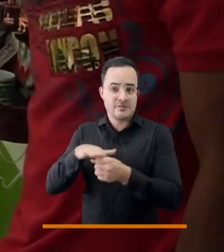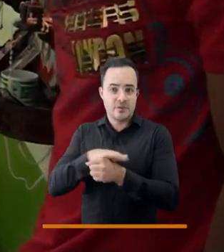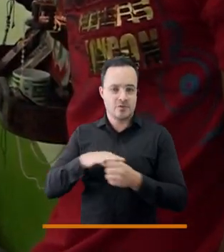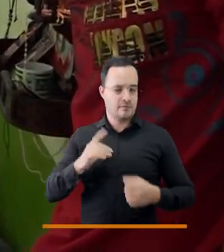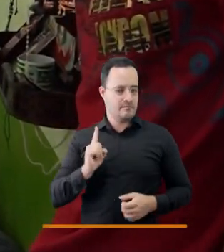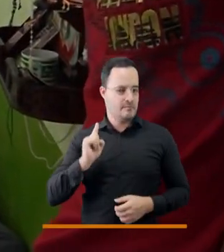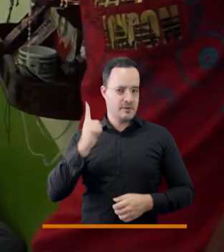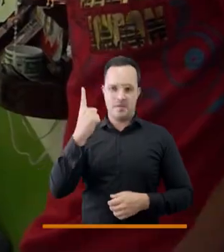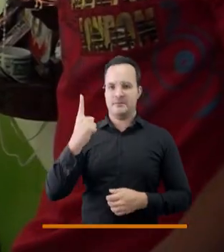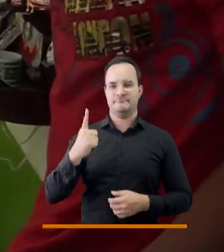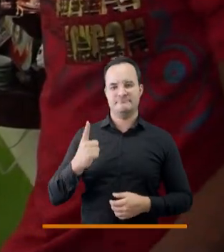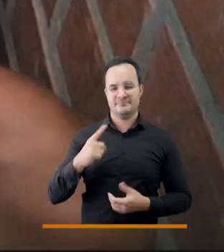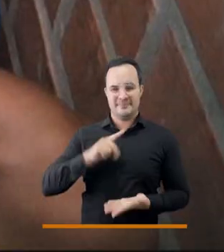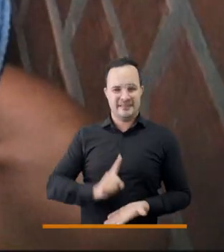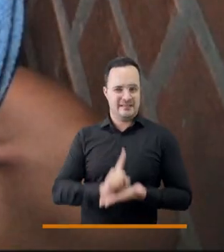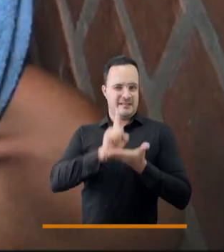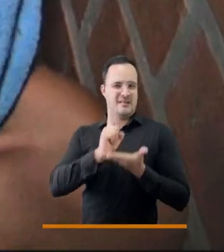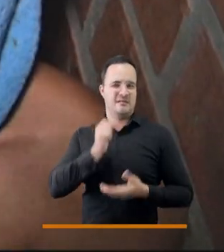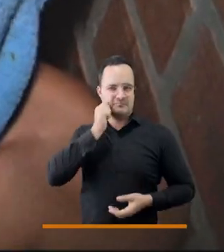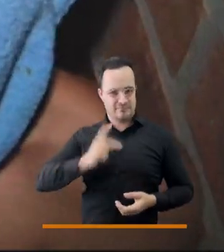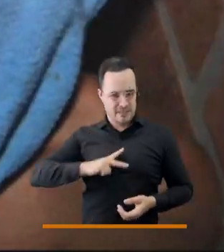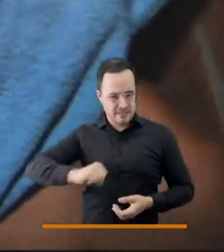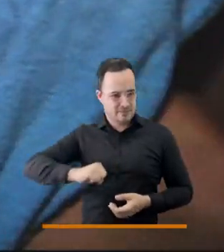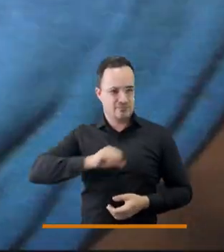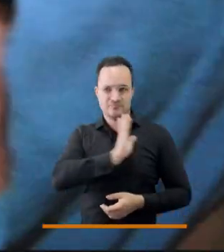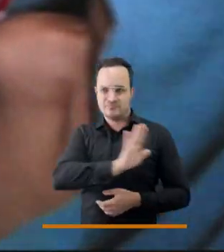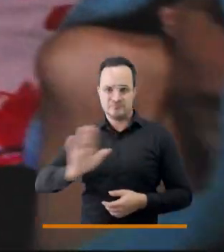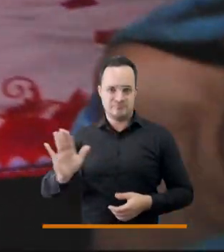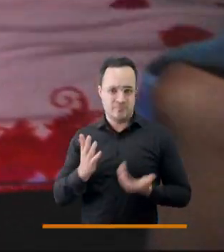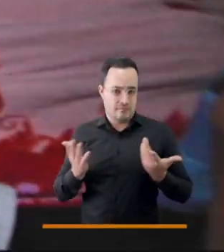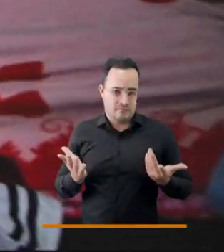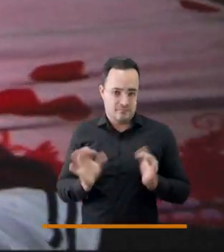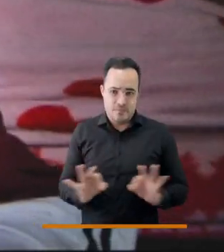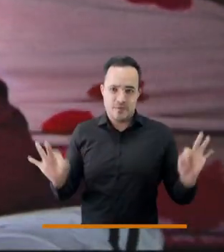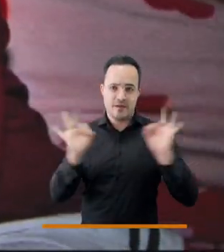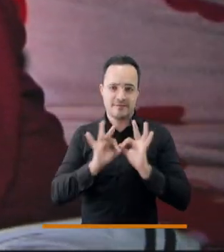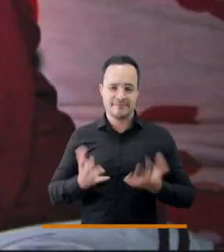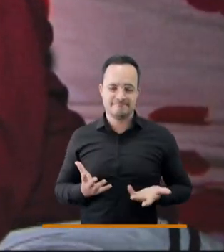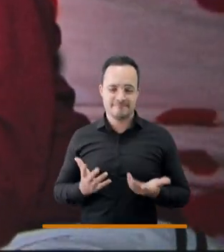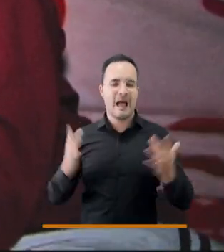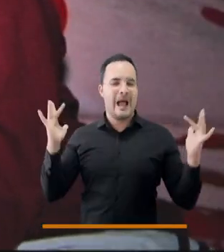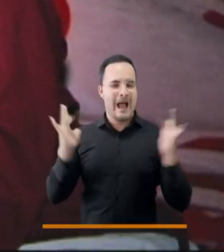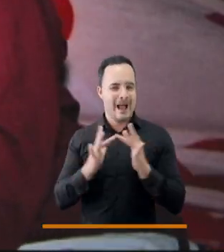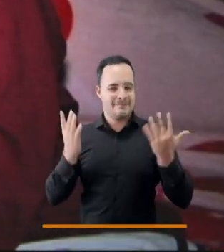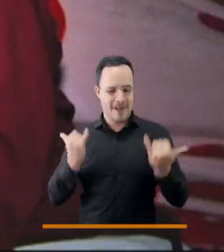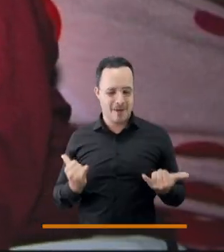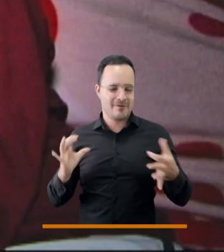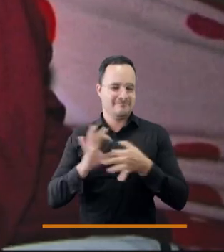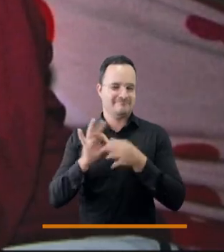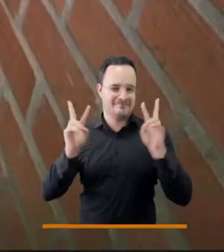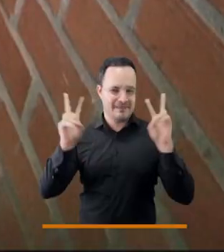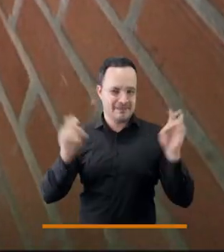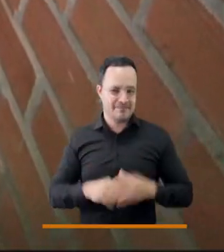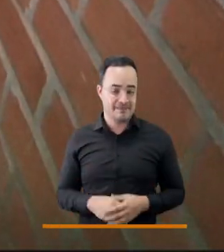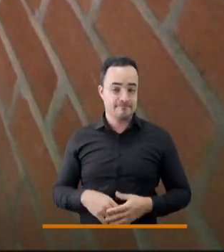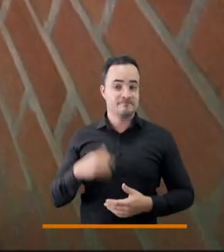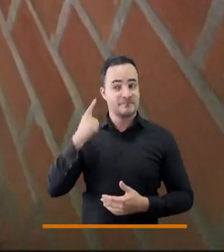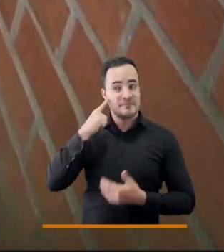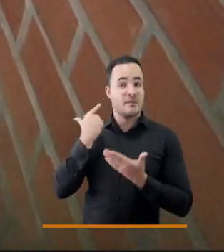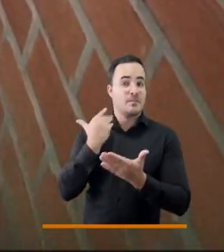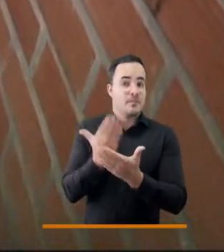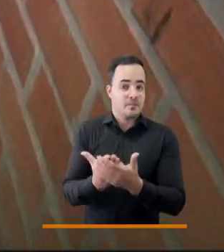defender, pero también le preguntamos eso por el tema escogido justamente para esta fecha, que es la cárcel